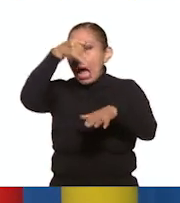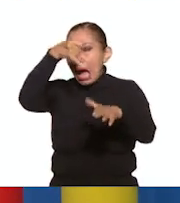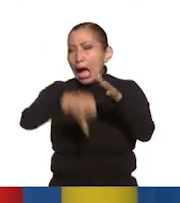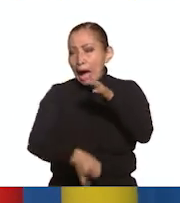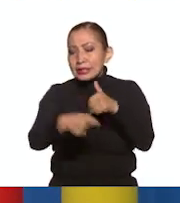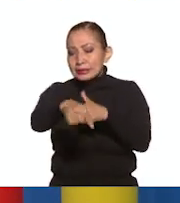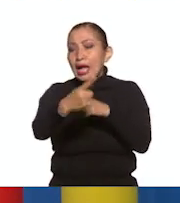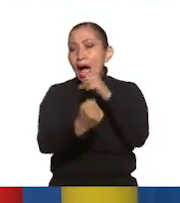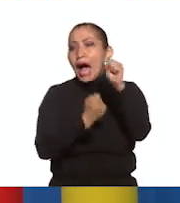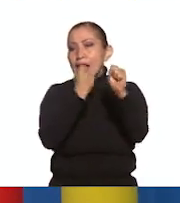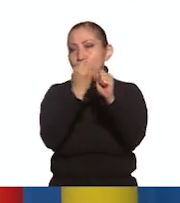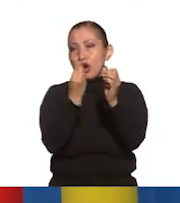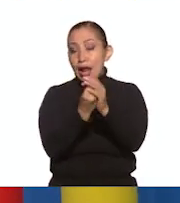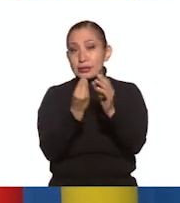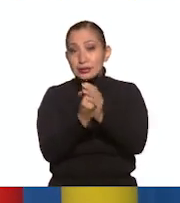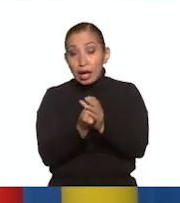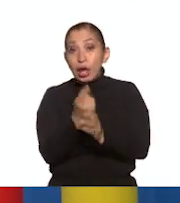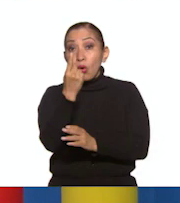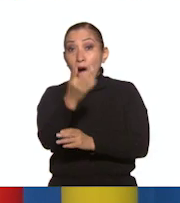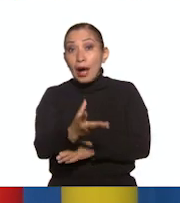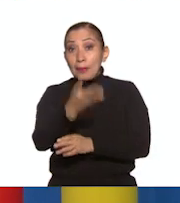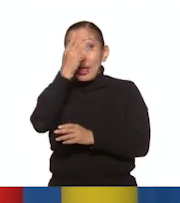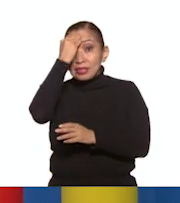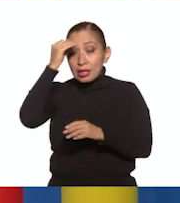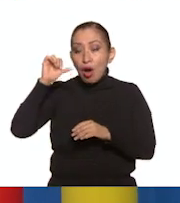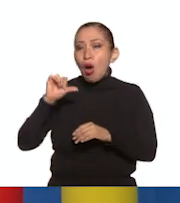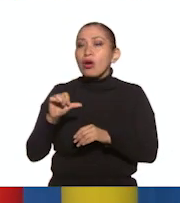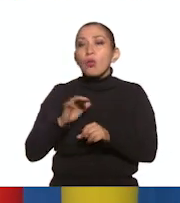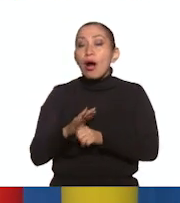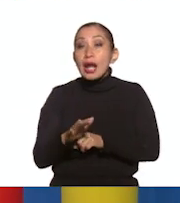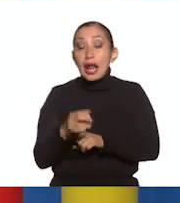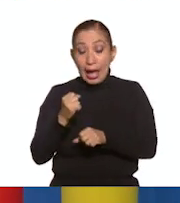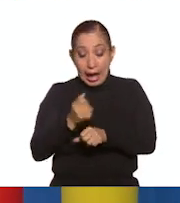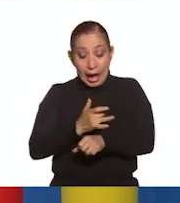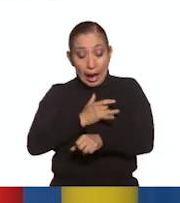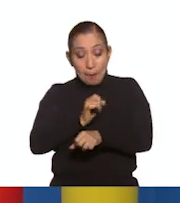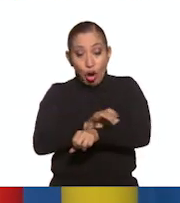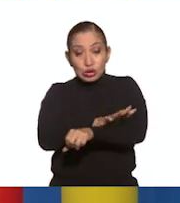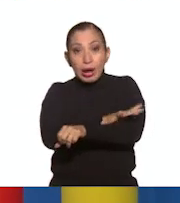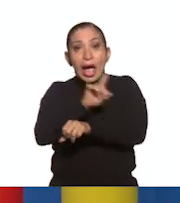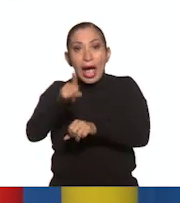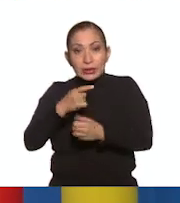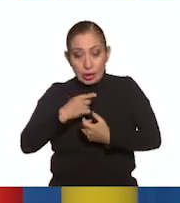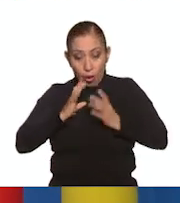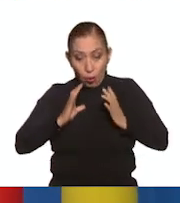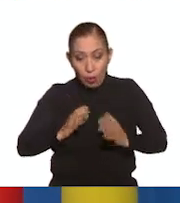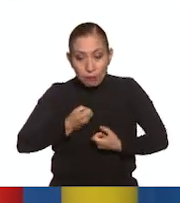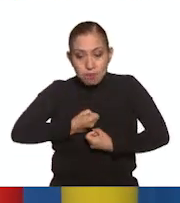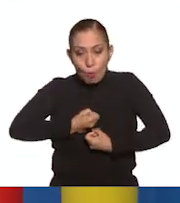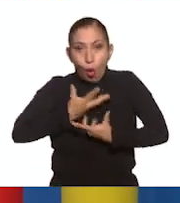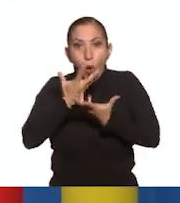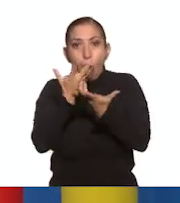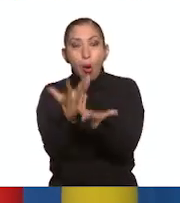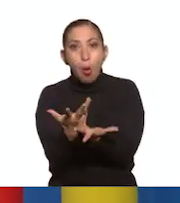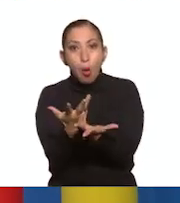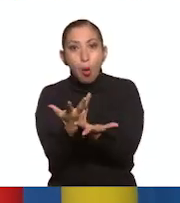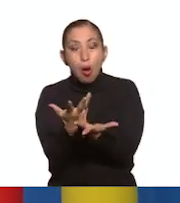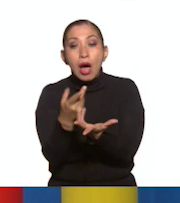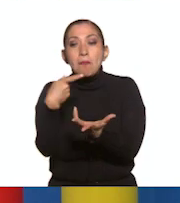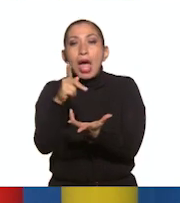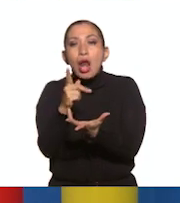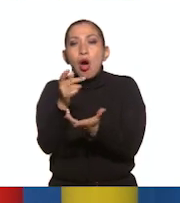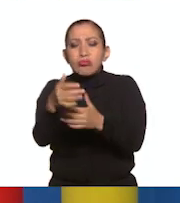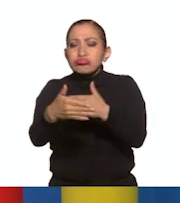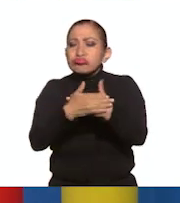este nuevo ciclo escolar. Algo que hemos aprendido en el día de hoy es que las emociones son reacciones de mucha intensidad, pero con